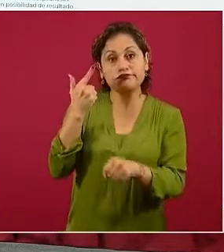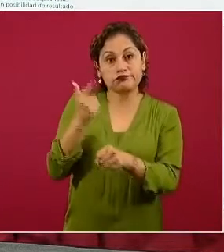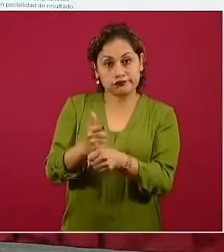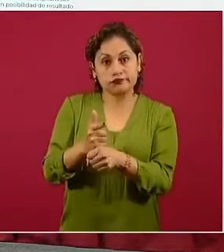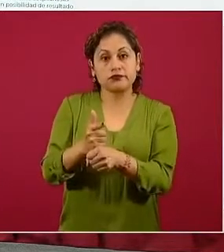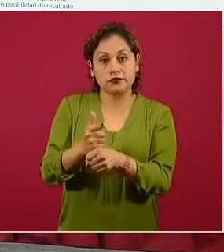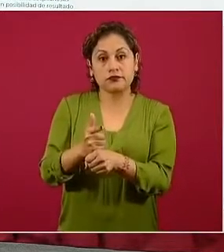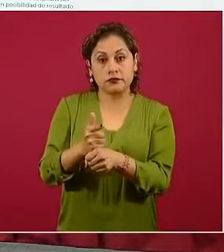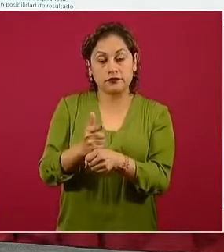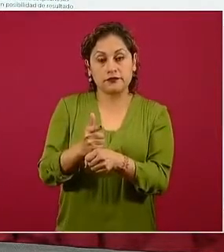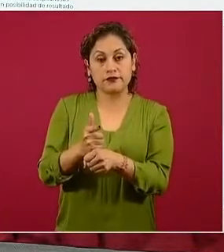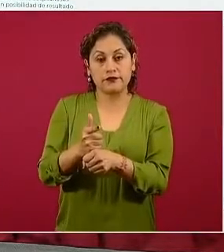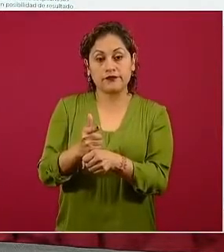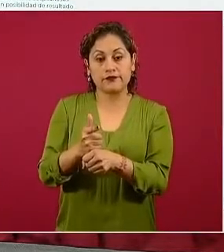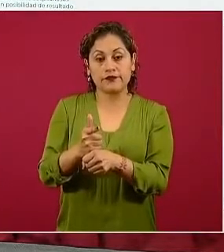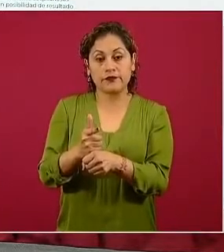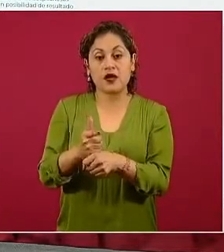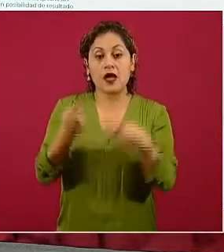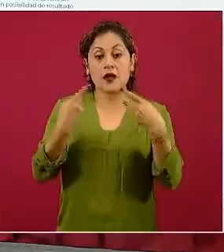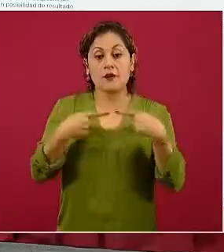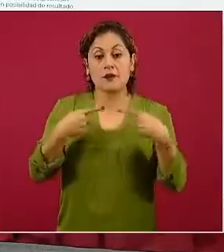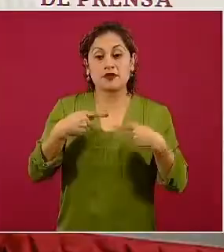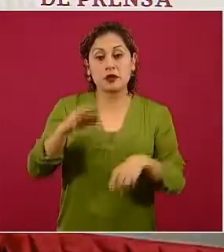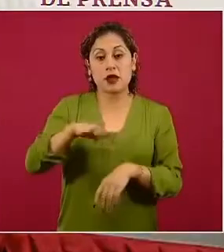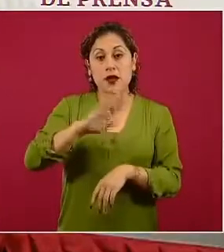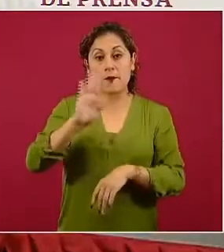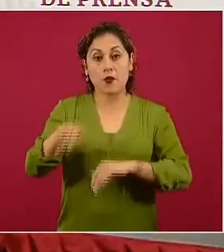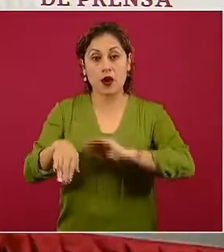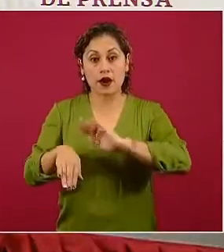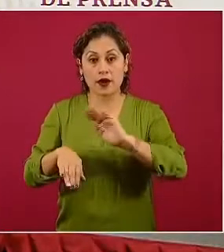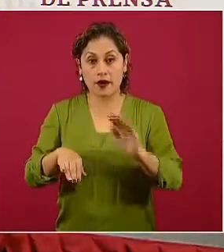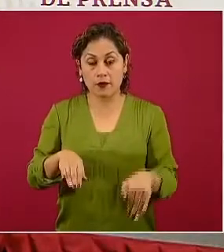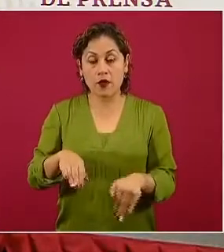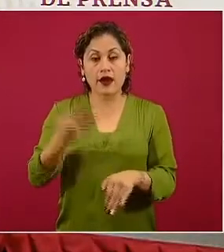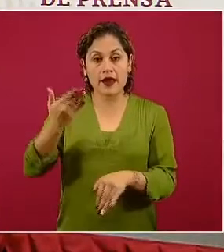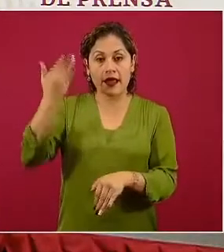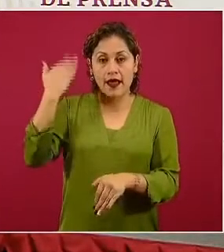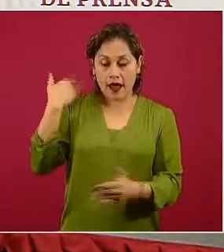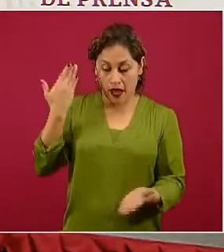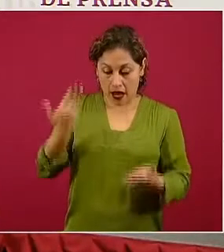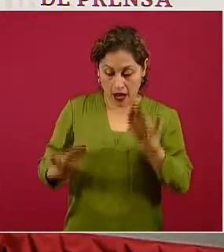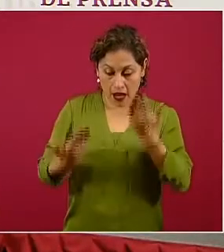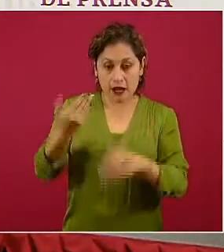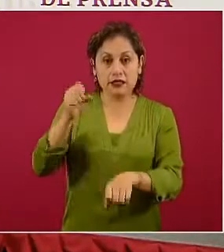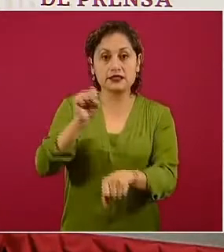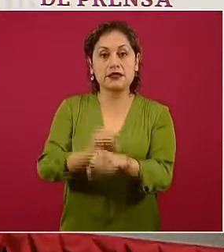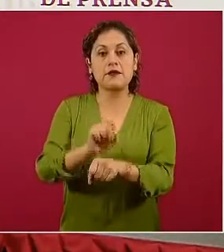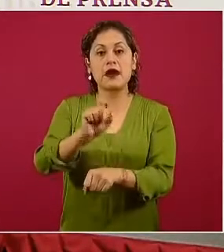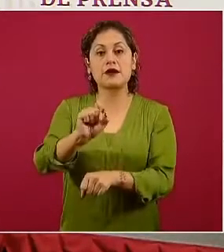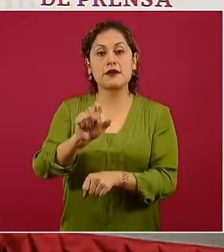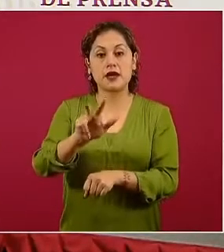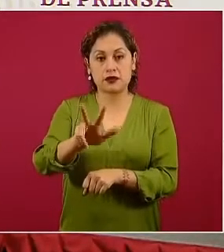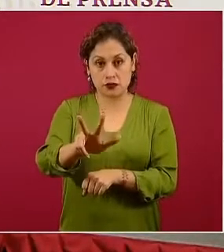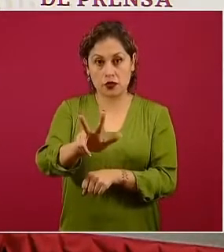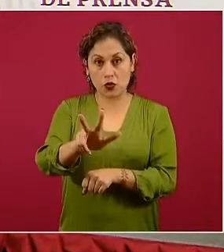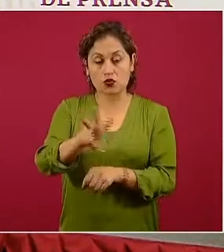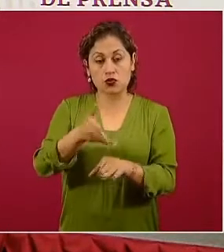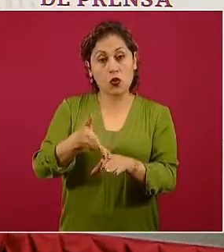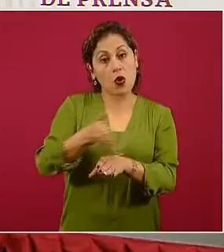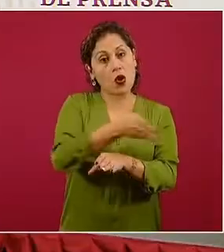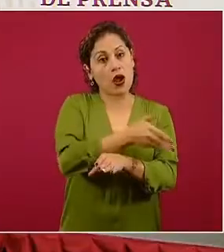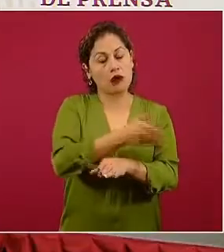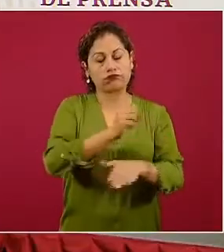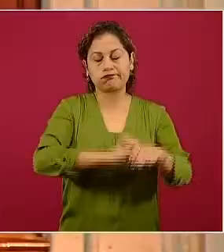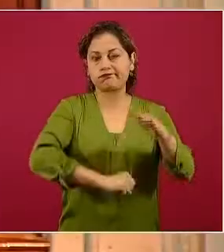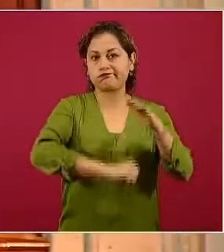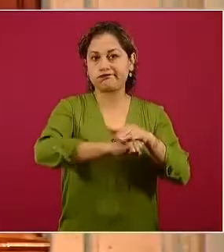la disminución de las defunciones cuando las comparábamos a la semana 28, que fue la semana en la cual lamentablemente